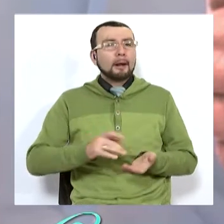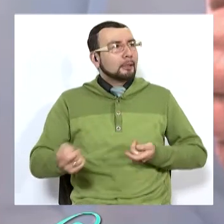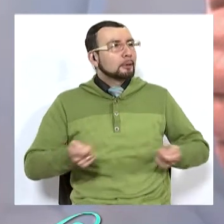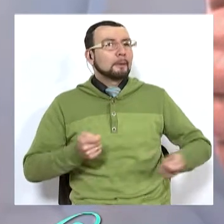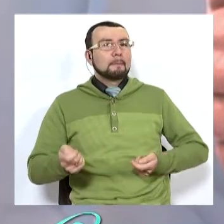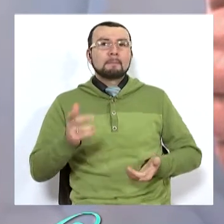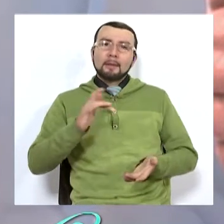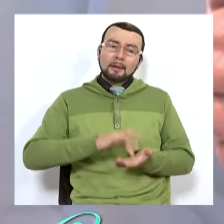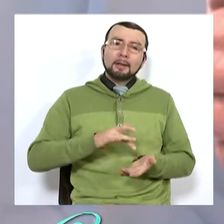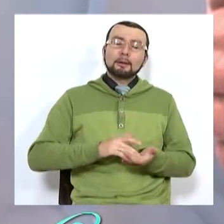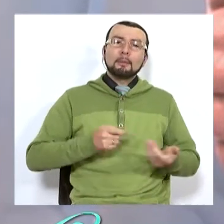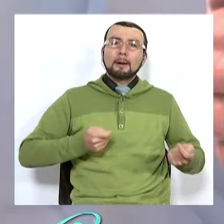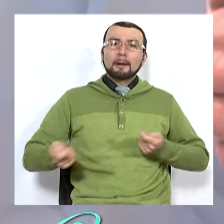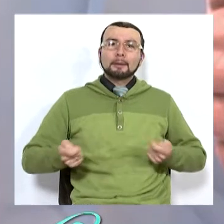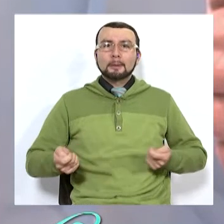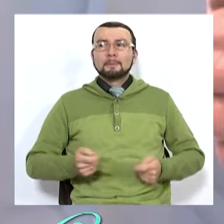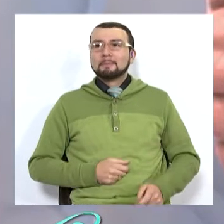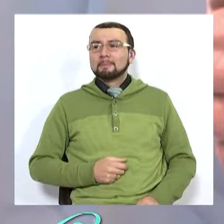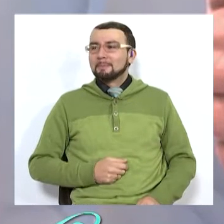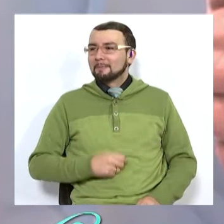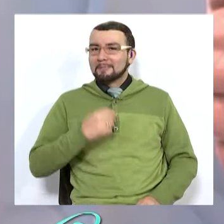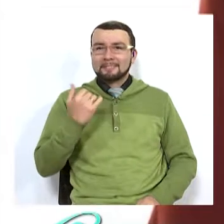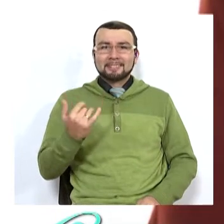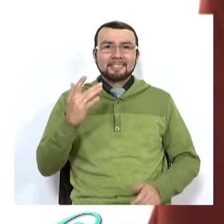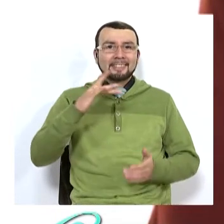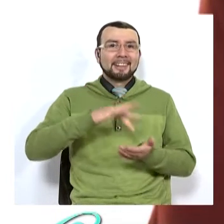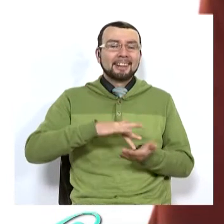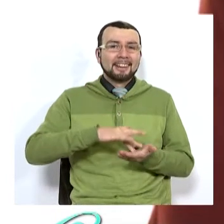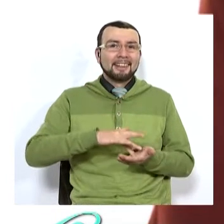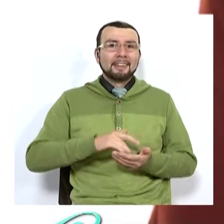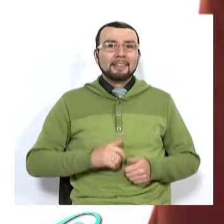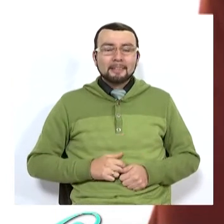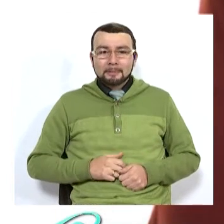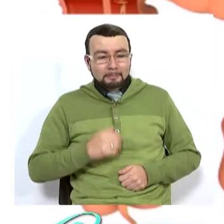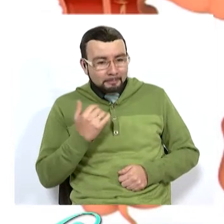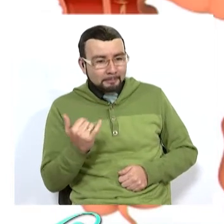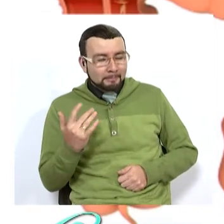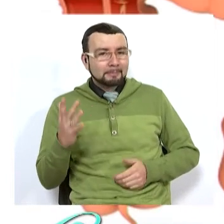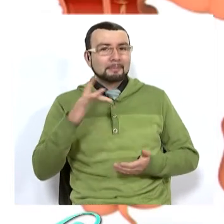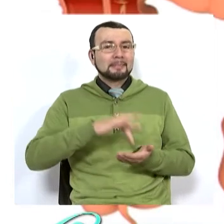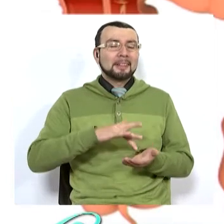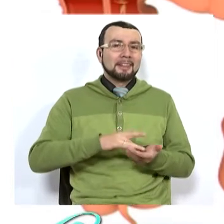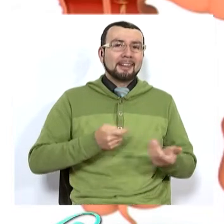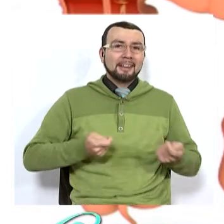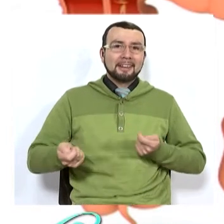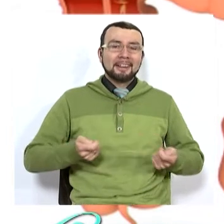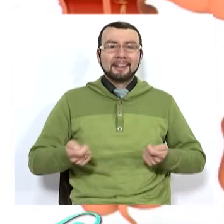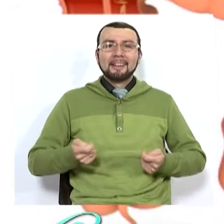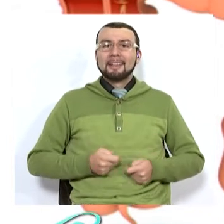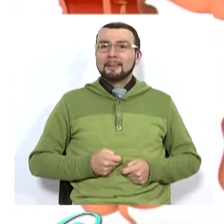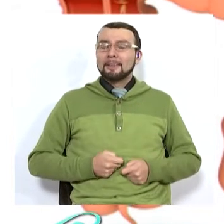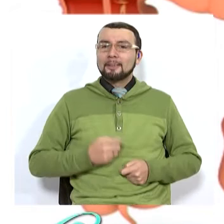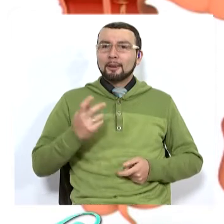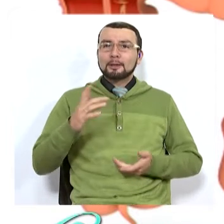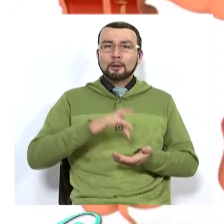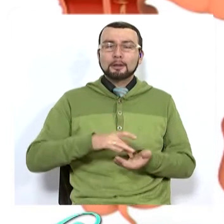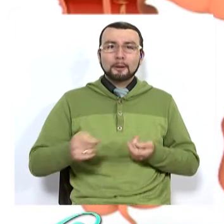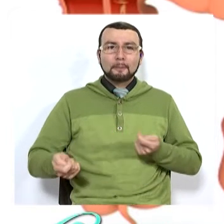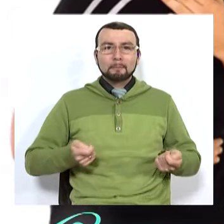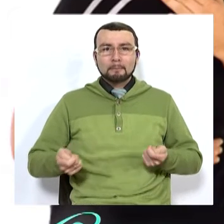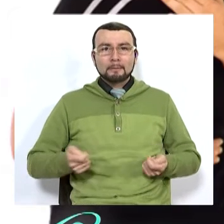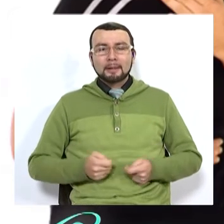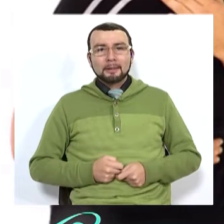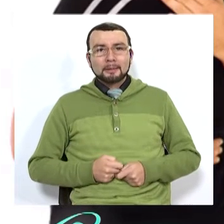es supremamente importante que ustedes entiendan que eso que ustedes de pronto se ve un poco brusco